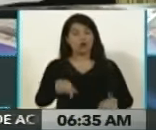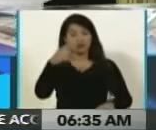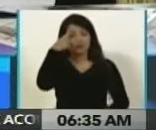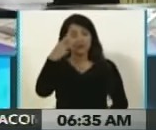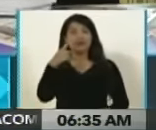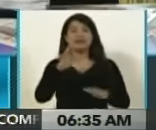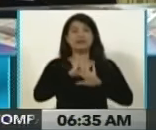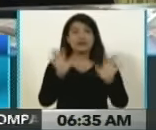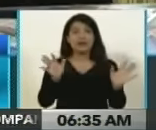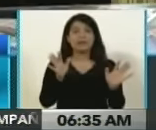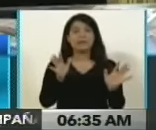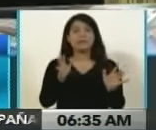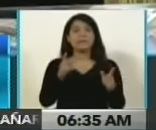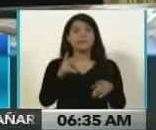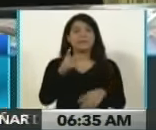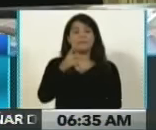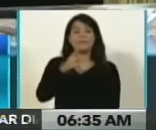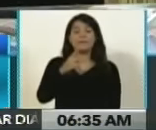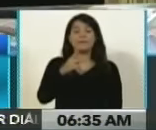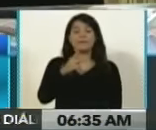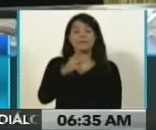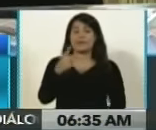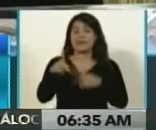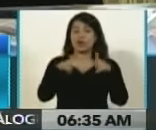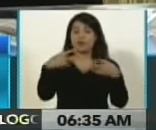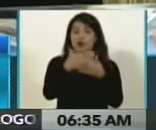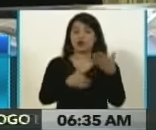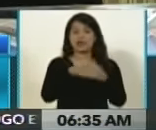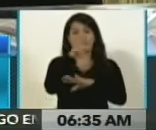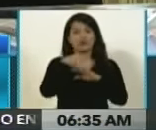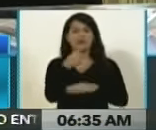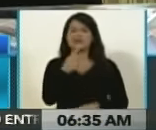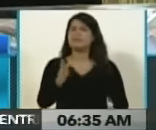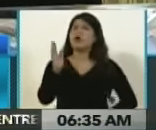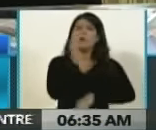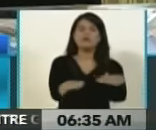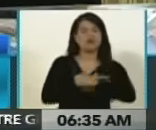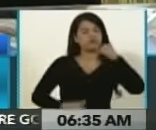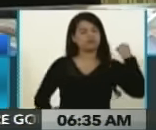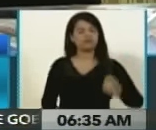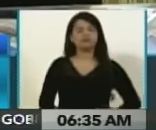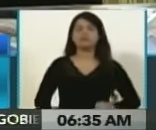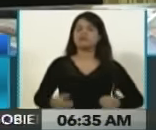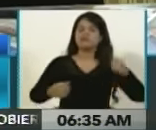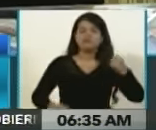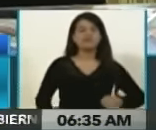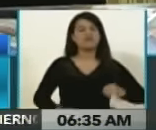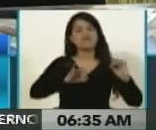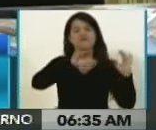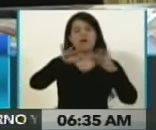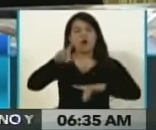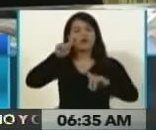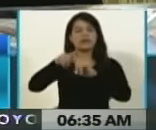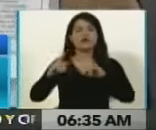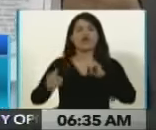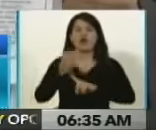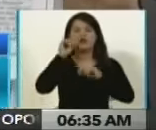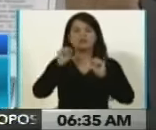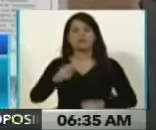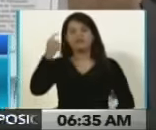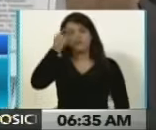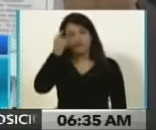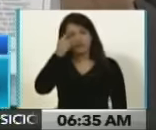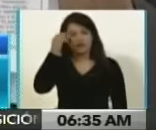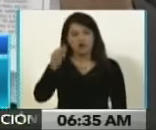diario El Nacional titula de que la oposición se restea hasta conseguir la fecha de las regionales y por ello la convocatoria del día de hoy es